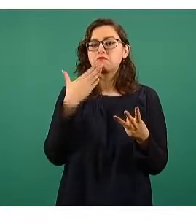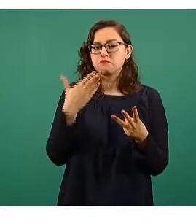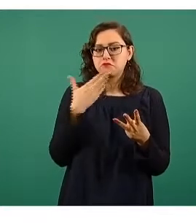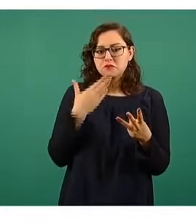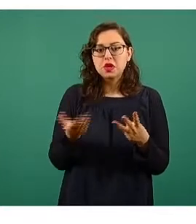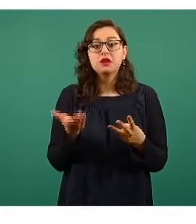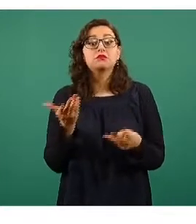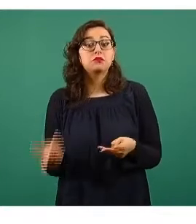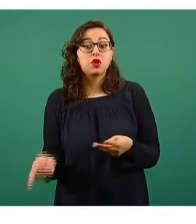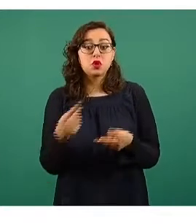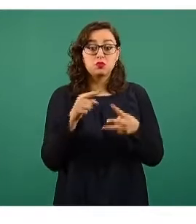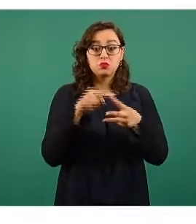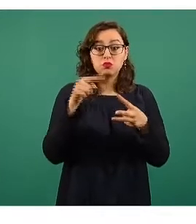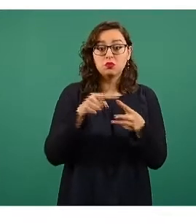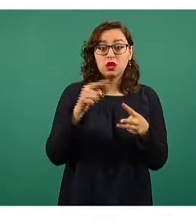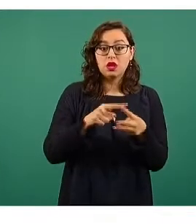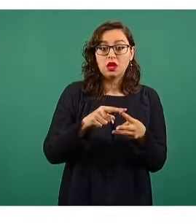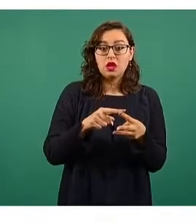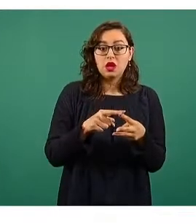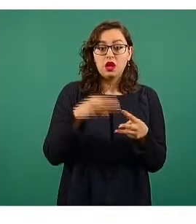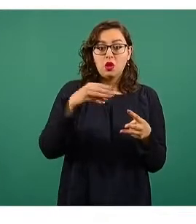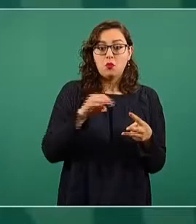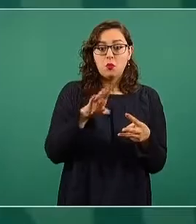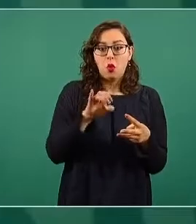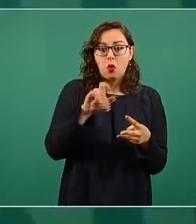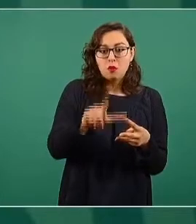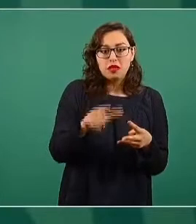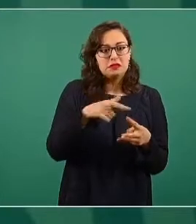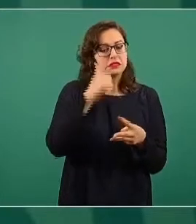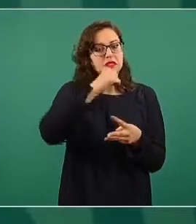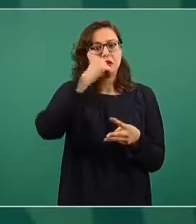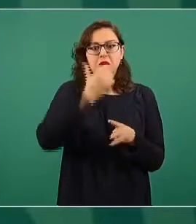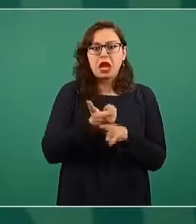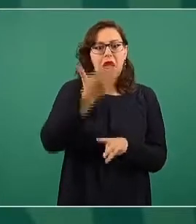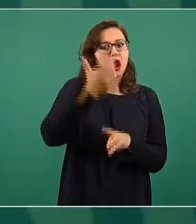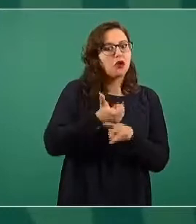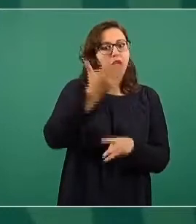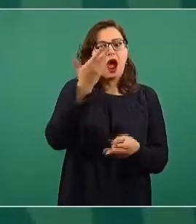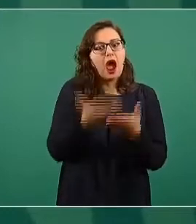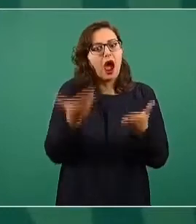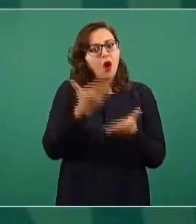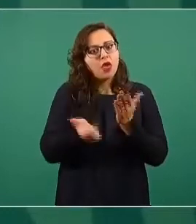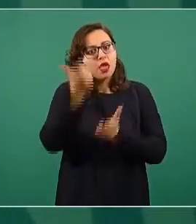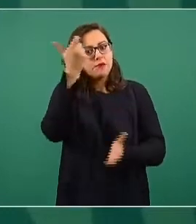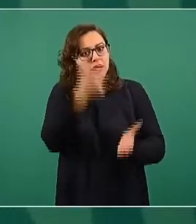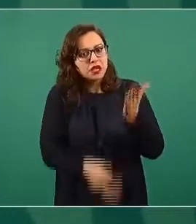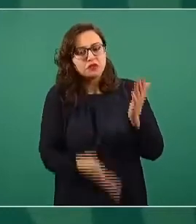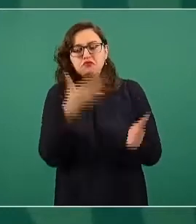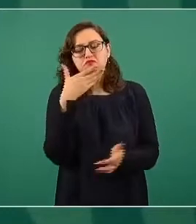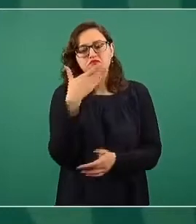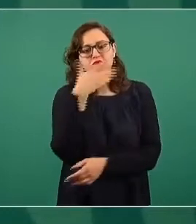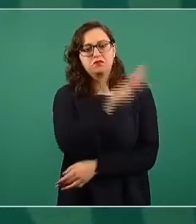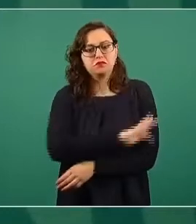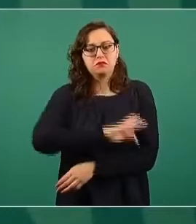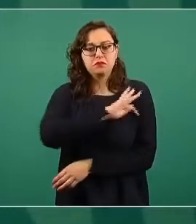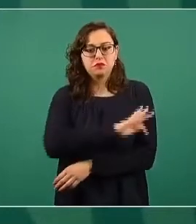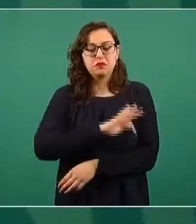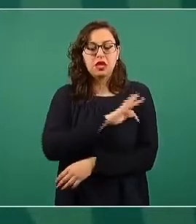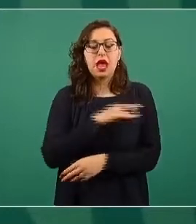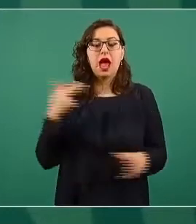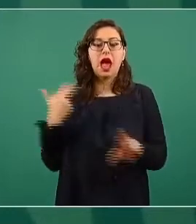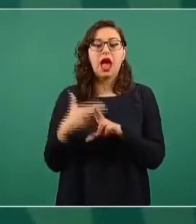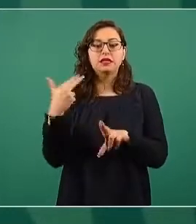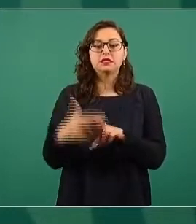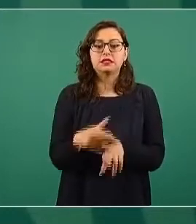había estado entre el precio medio y el precio alto. Qué bueno que ahora está entre los precios más bajos, con corte el día